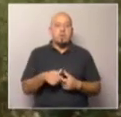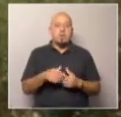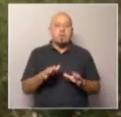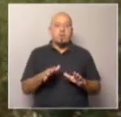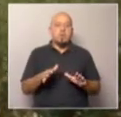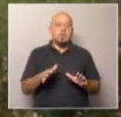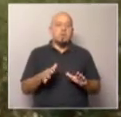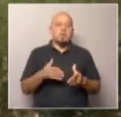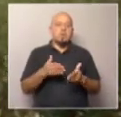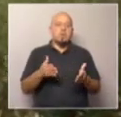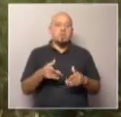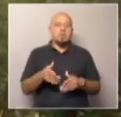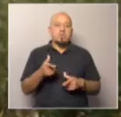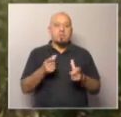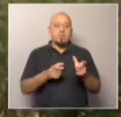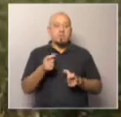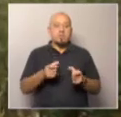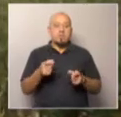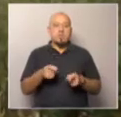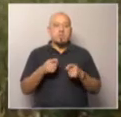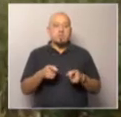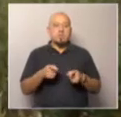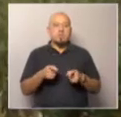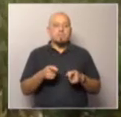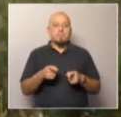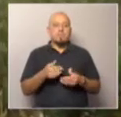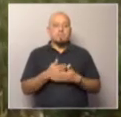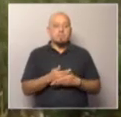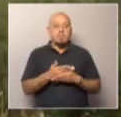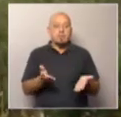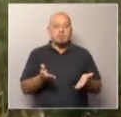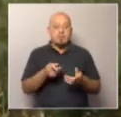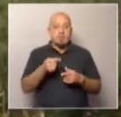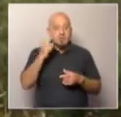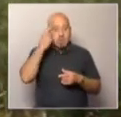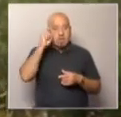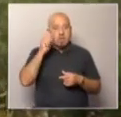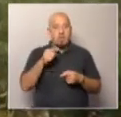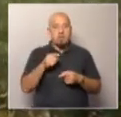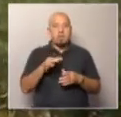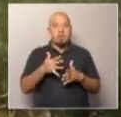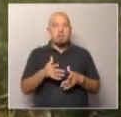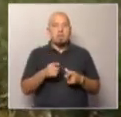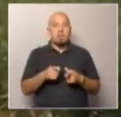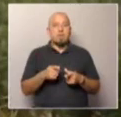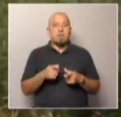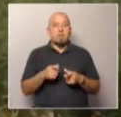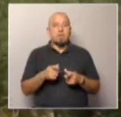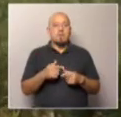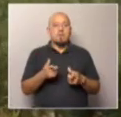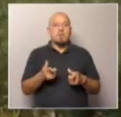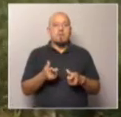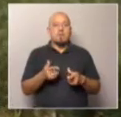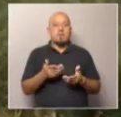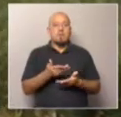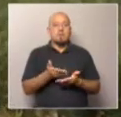preservado justamente por los vecinos, y en ese marco justamente presentaron esta iniciativa para remarcar,